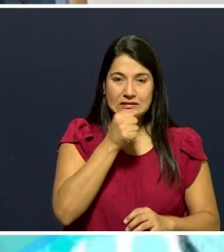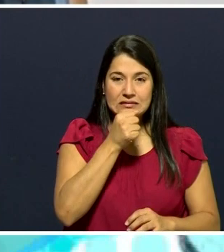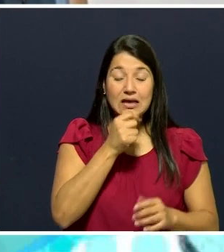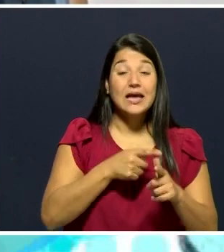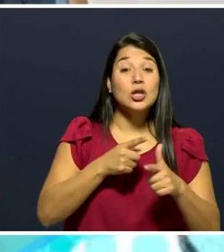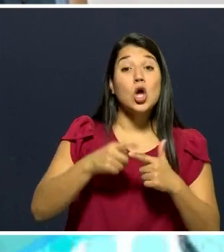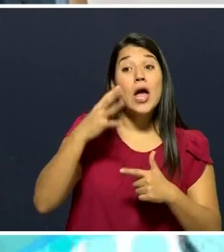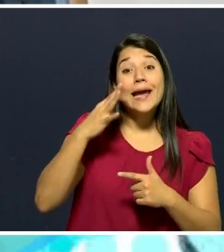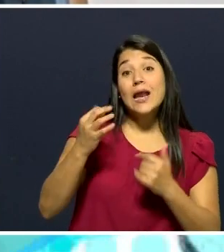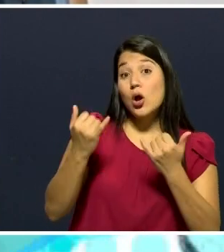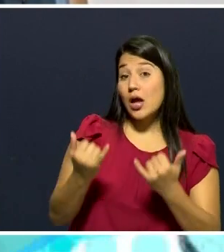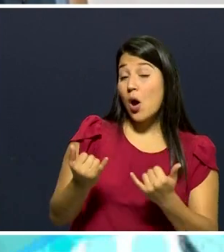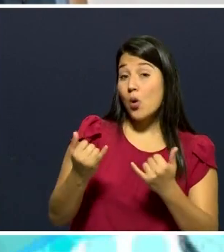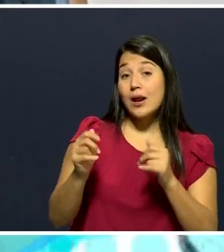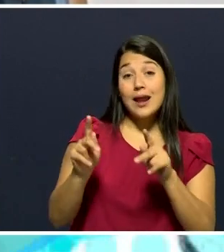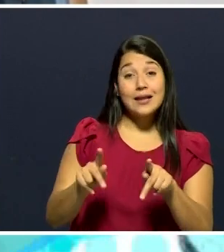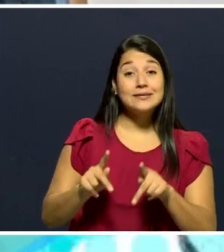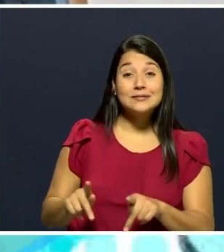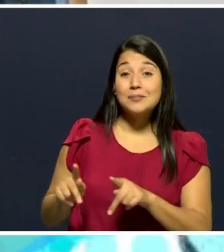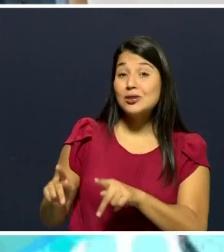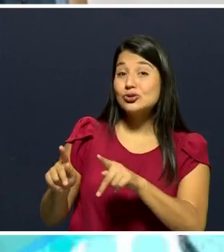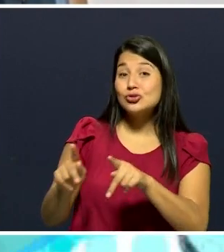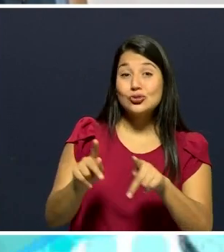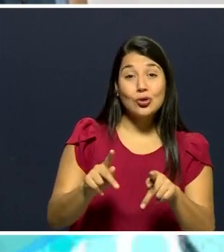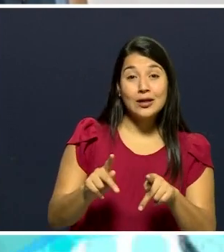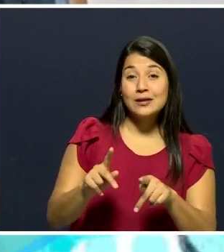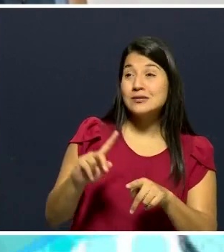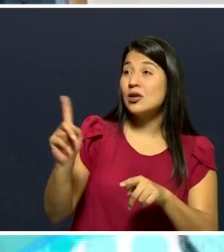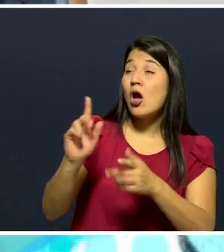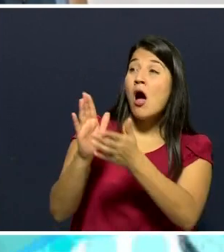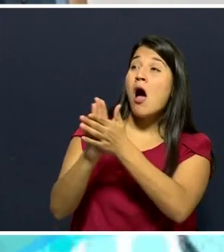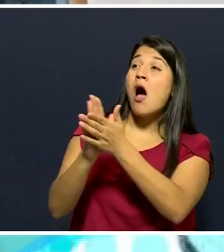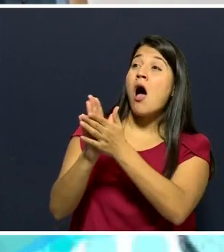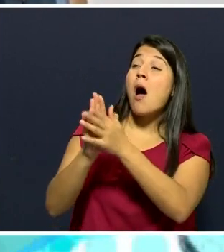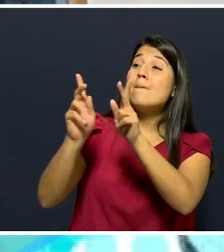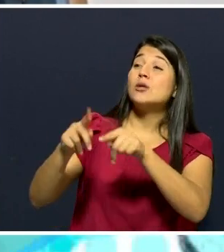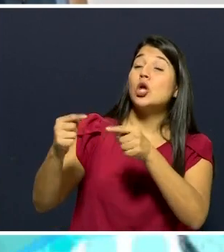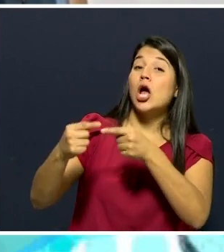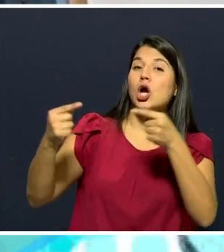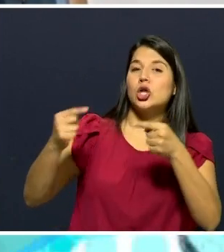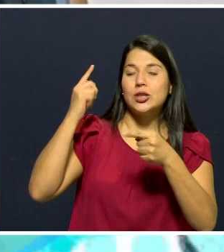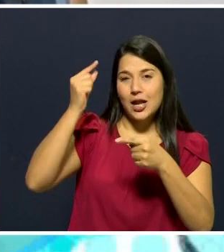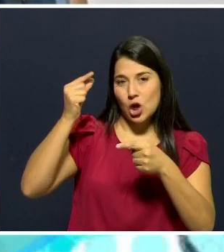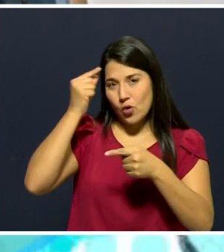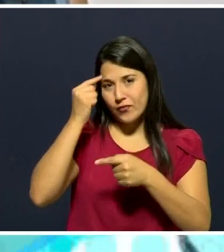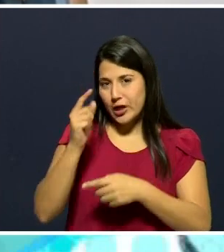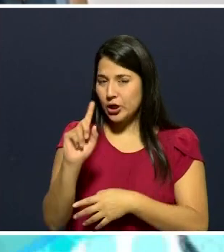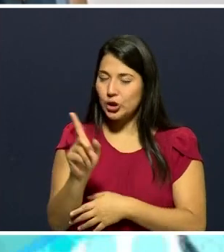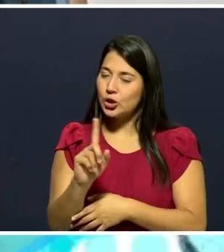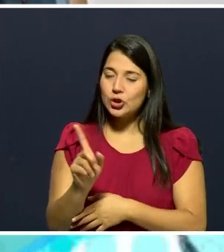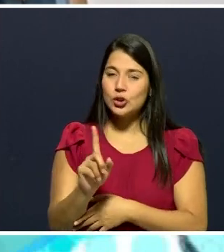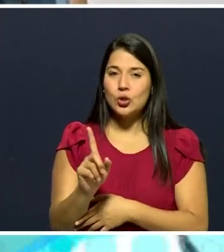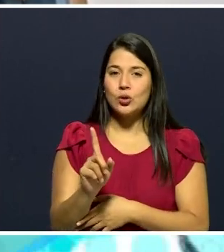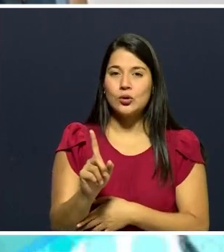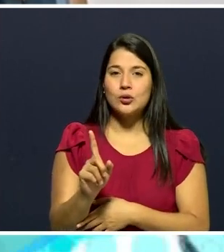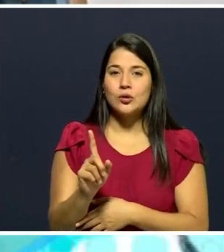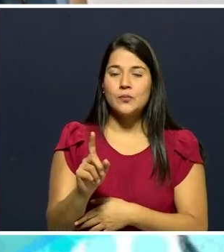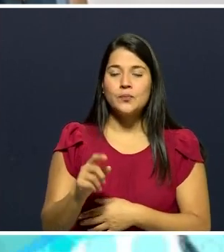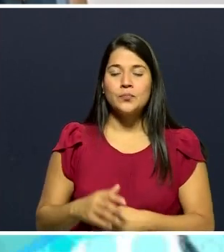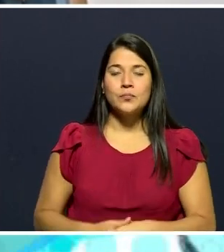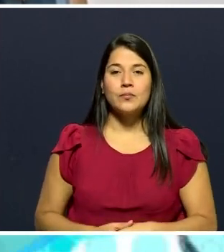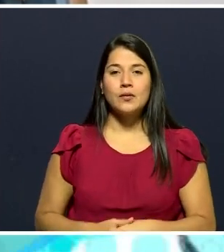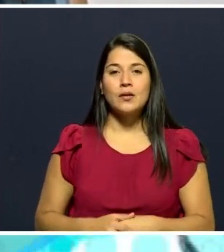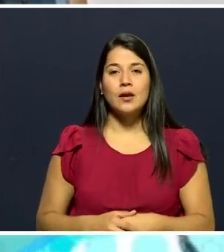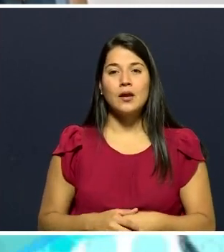no está premiando el tipo de oposición combativa que por momentos parece personificarse